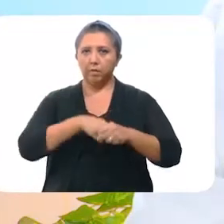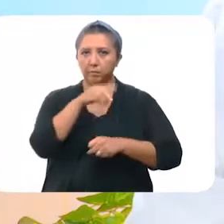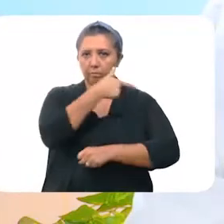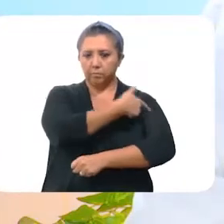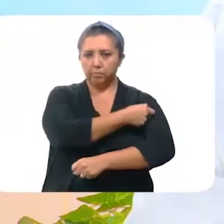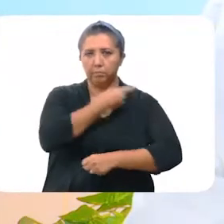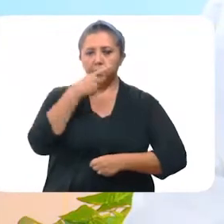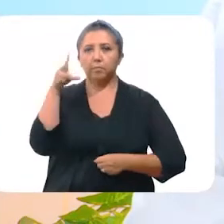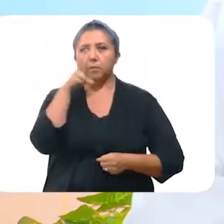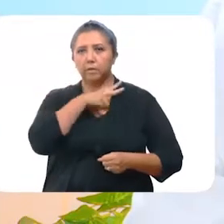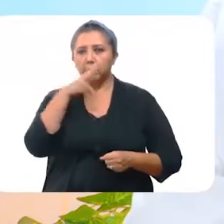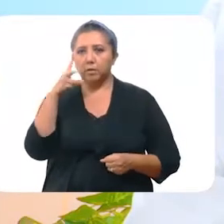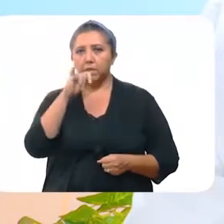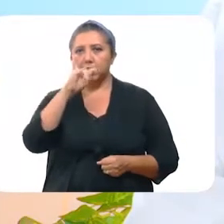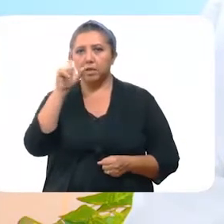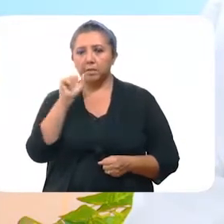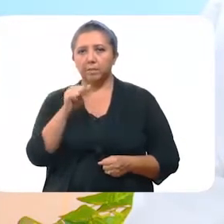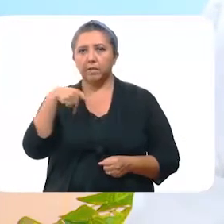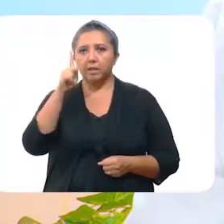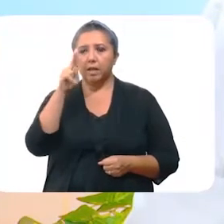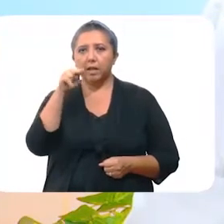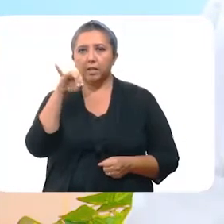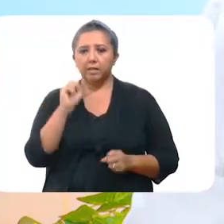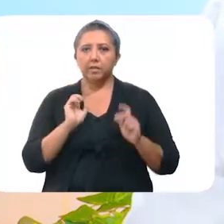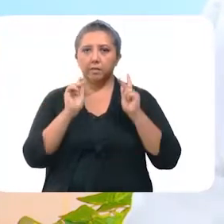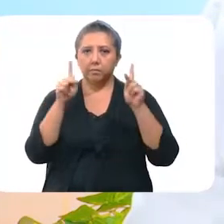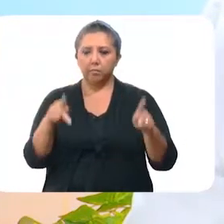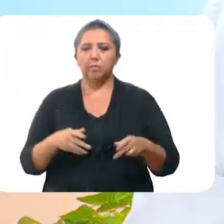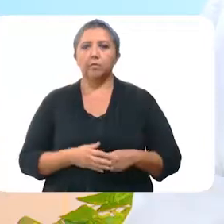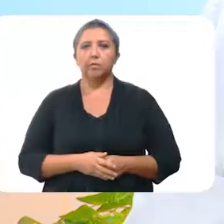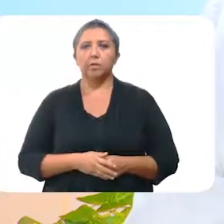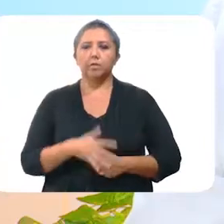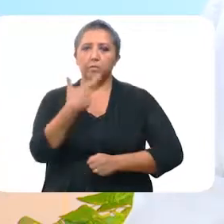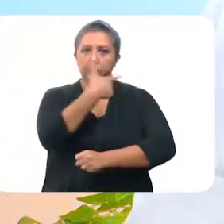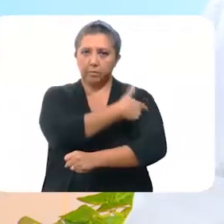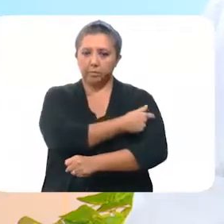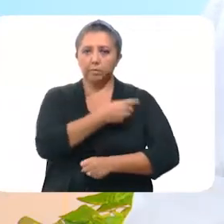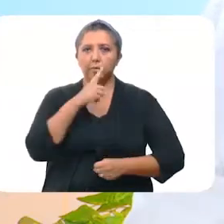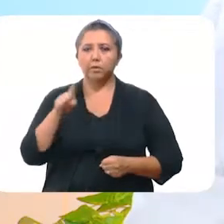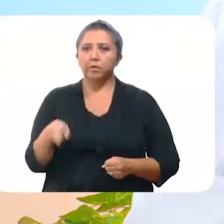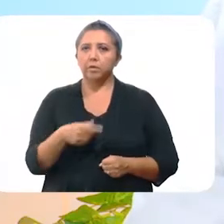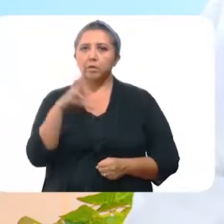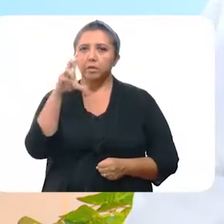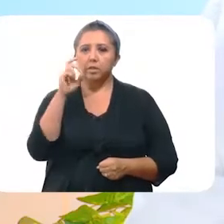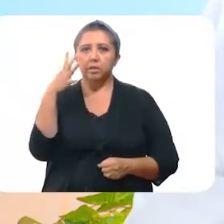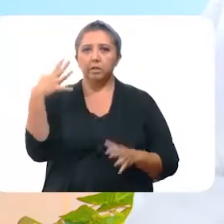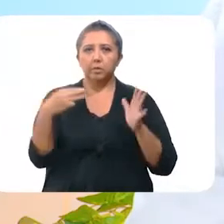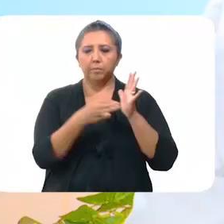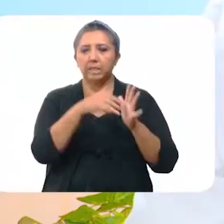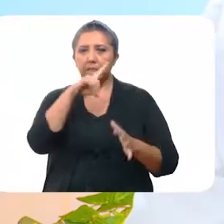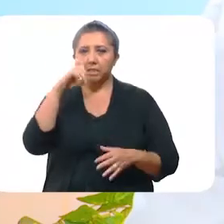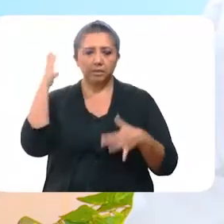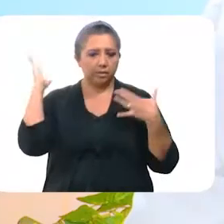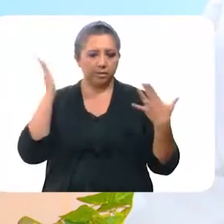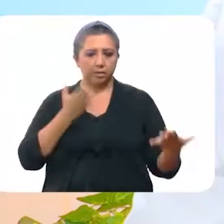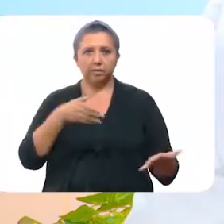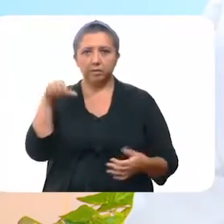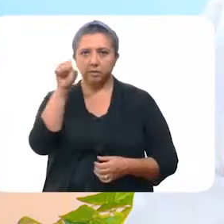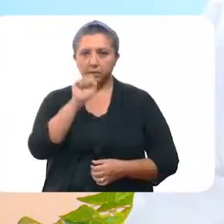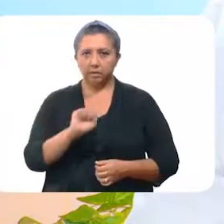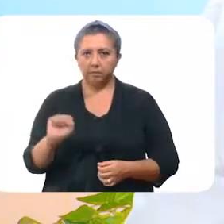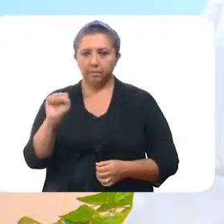en los municipios de Valladolid, Tizimín, Canacín y Progreso. Las vacunas que se aplican son las 35.100 que llegaron el